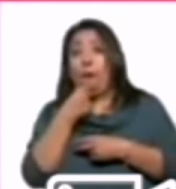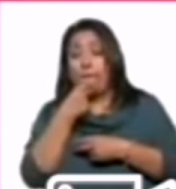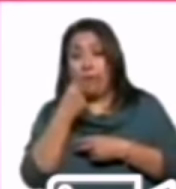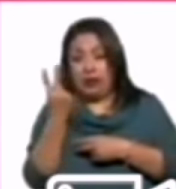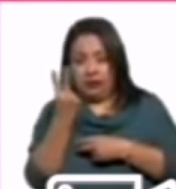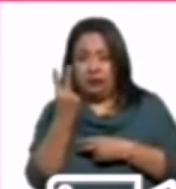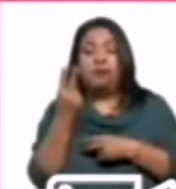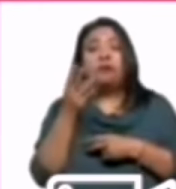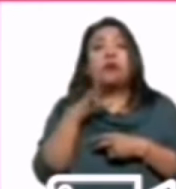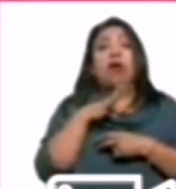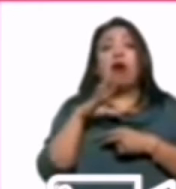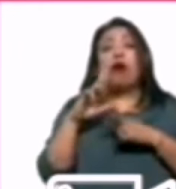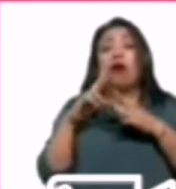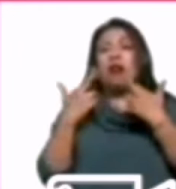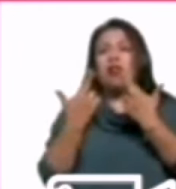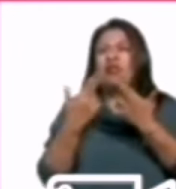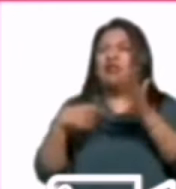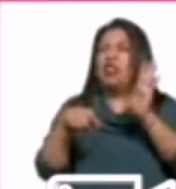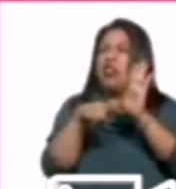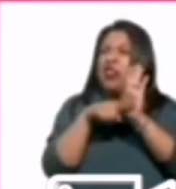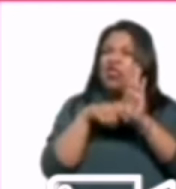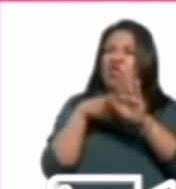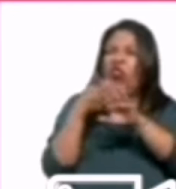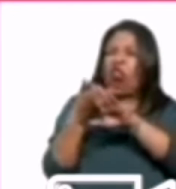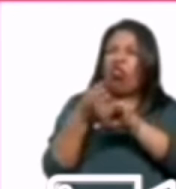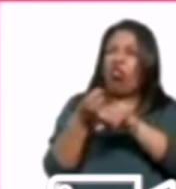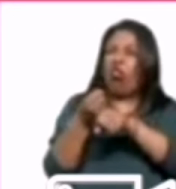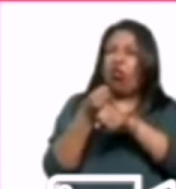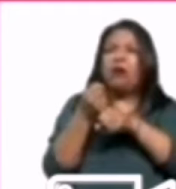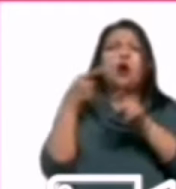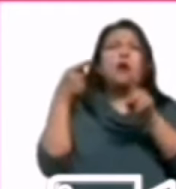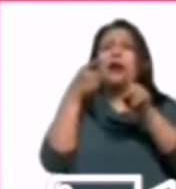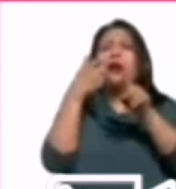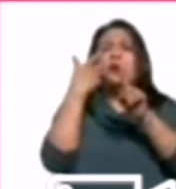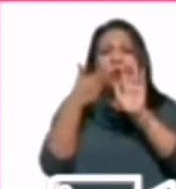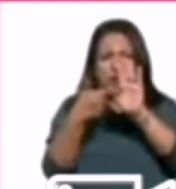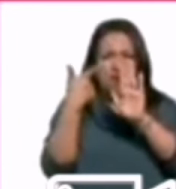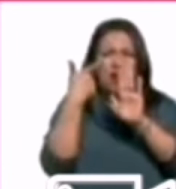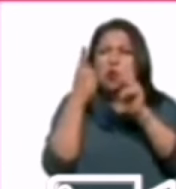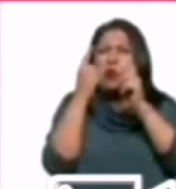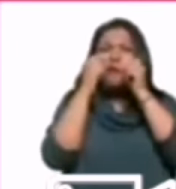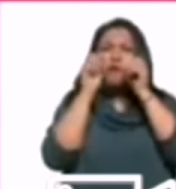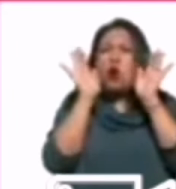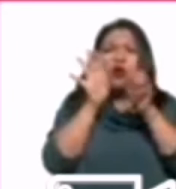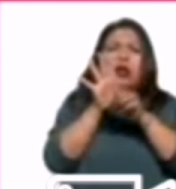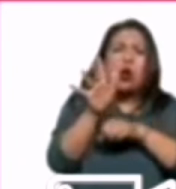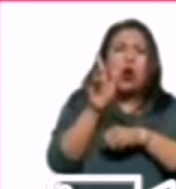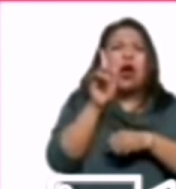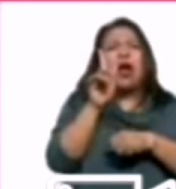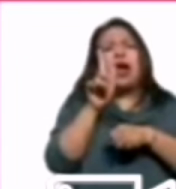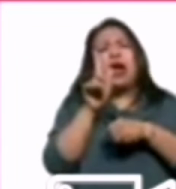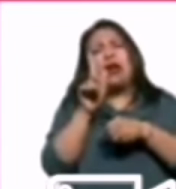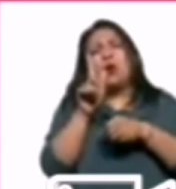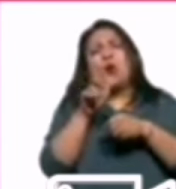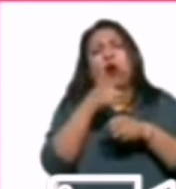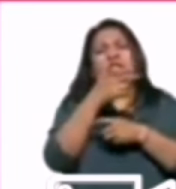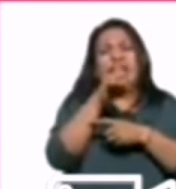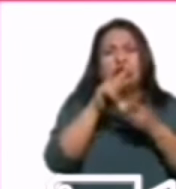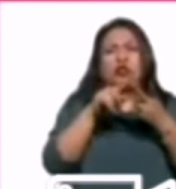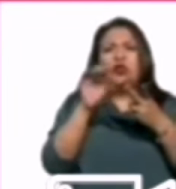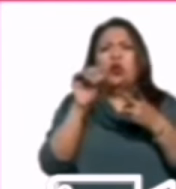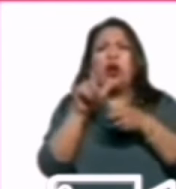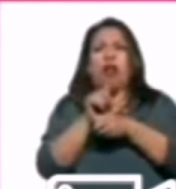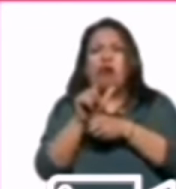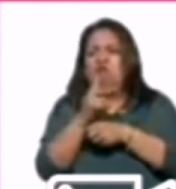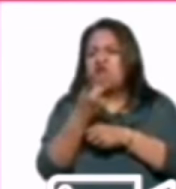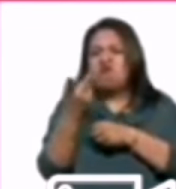están envueltos en esta relación enfermiza y destructiva. El objetivo es demostrar que sin importar la preferencia sexual, las relaciones tóxicas